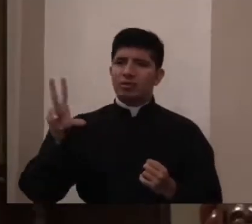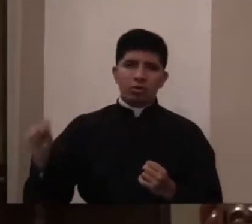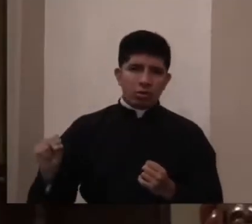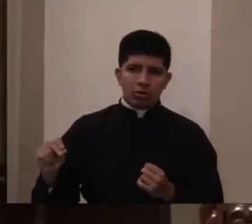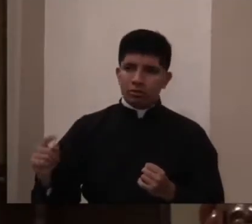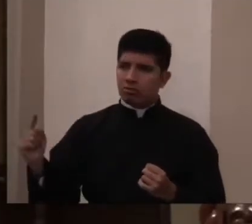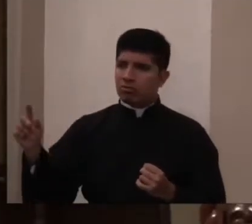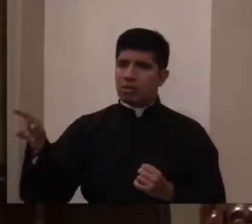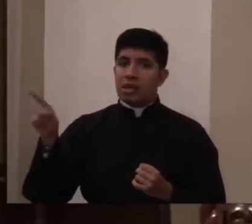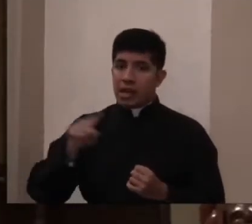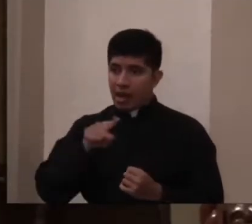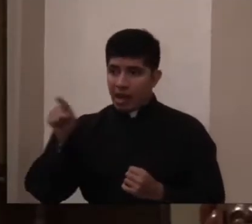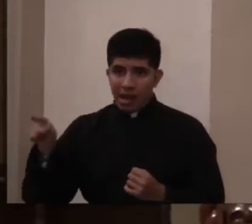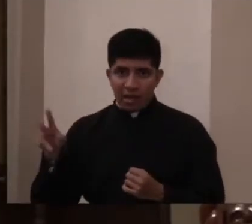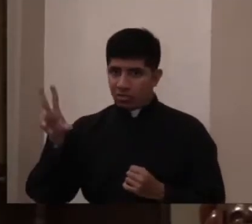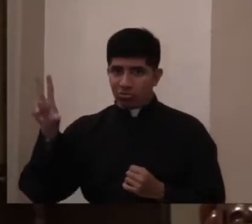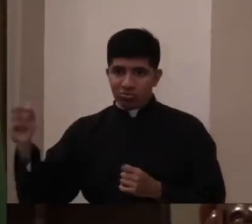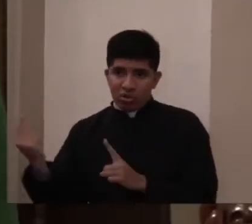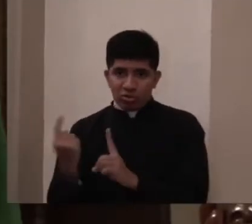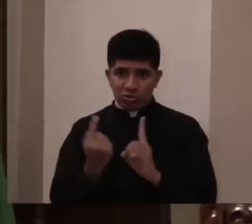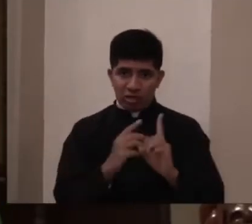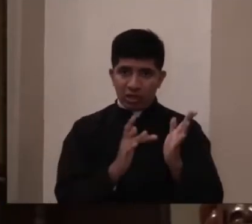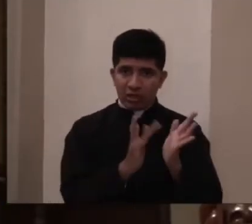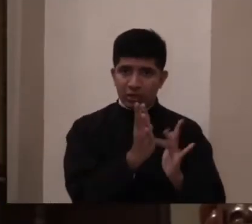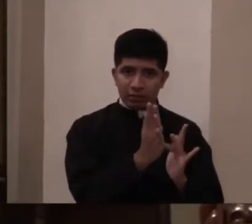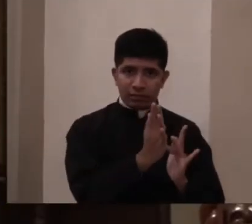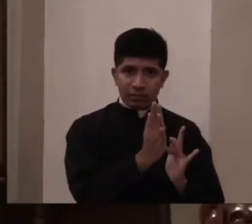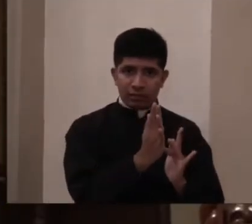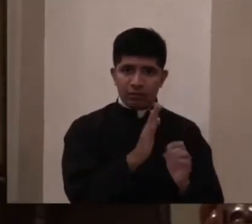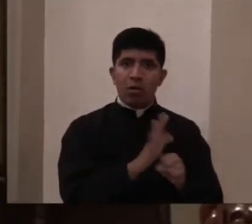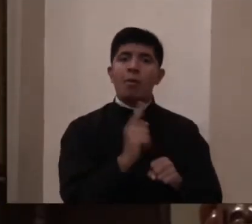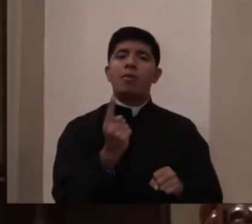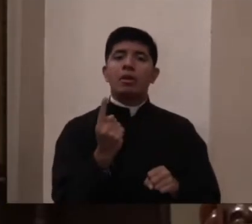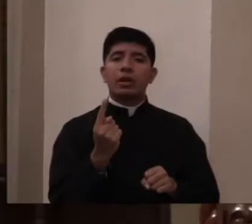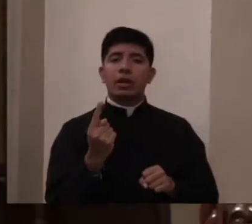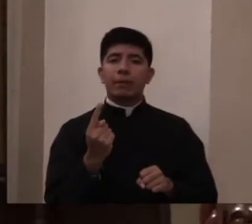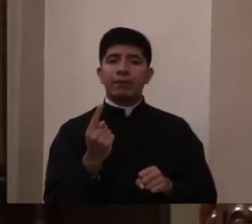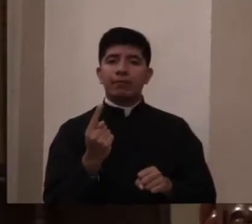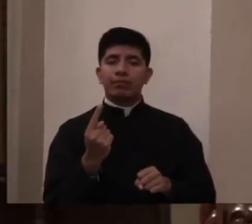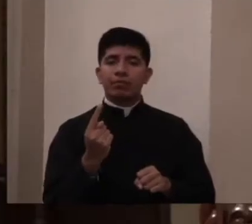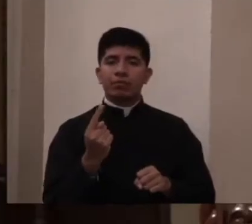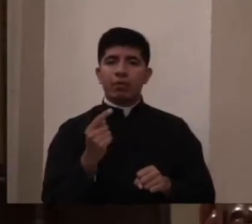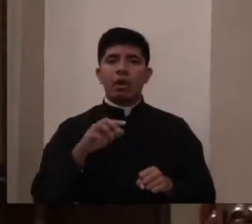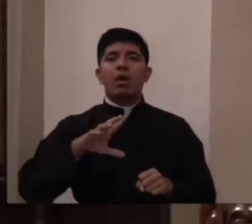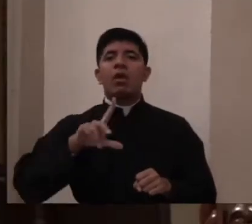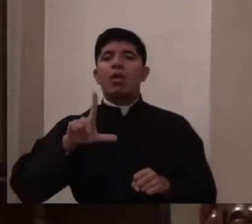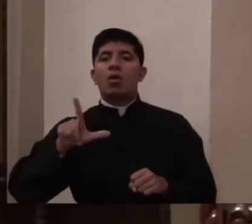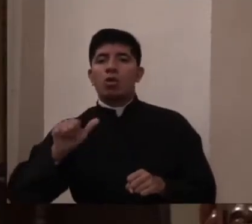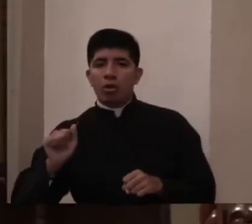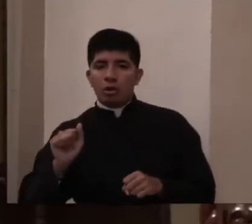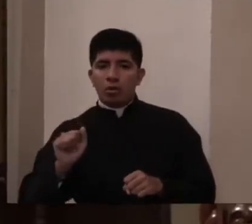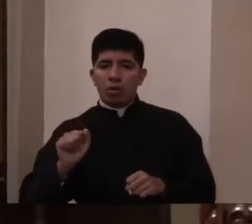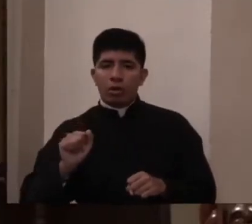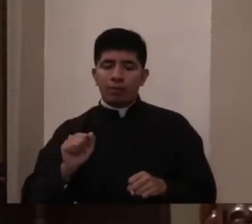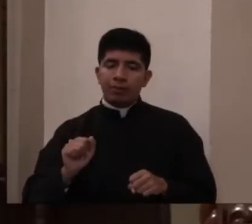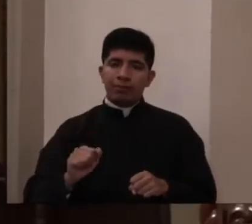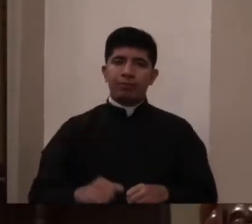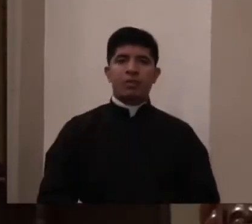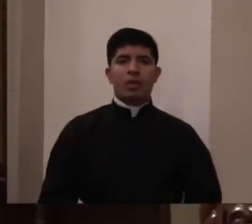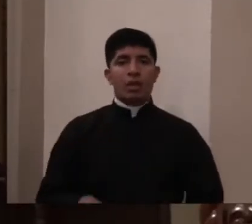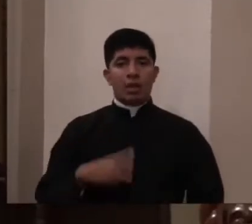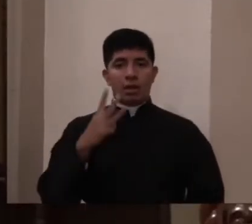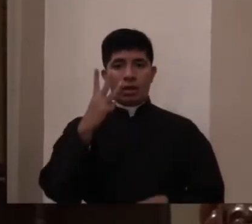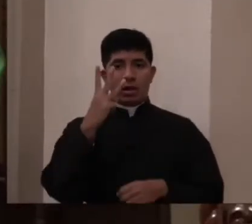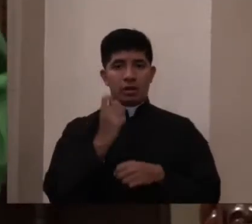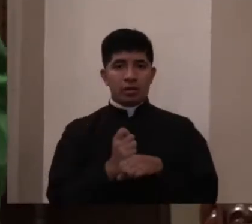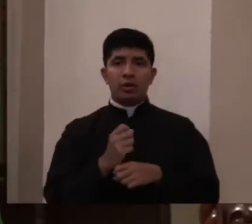discípulos. Y en tercer lugar, en el Evangelio aparece ya hacia el final este llamado de nuestro Señor